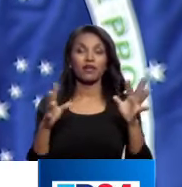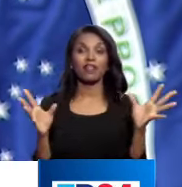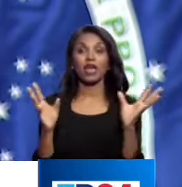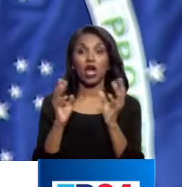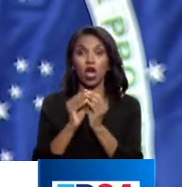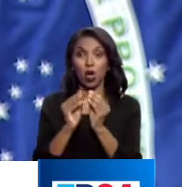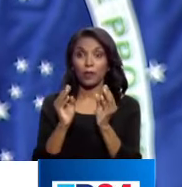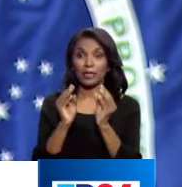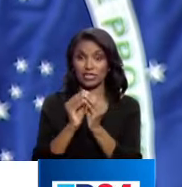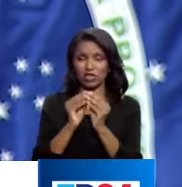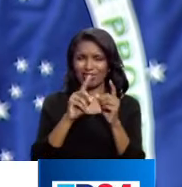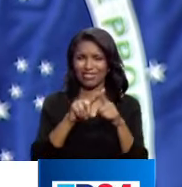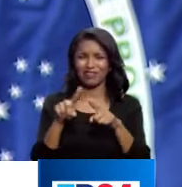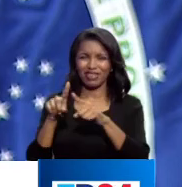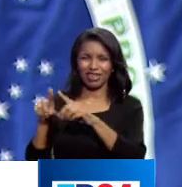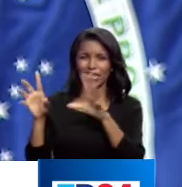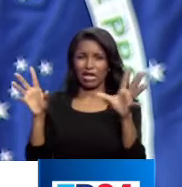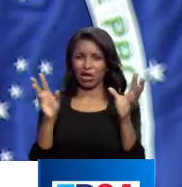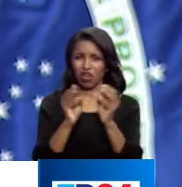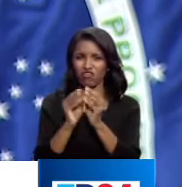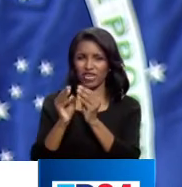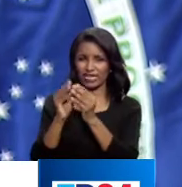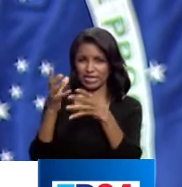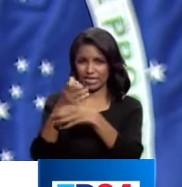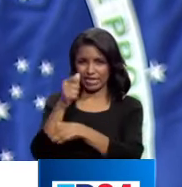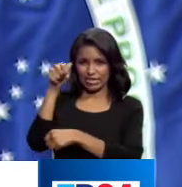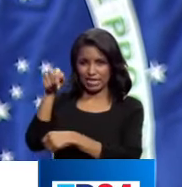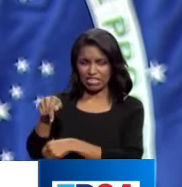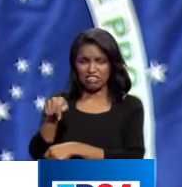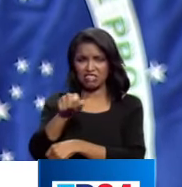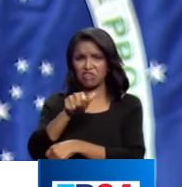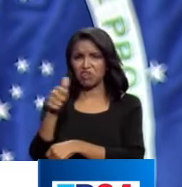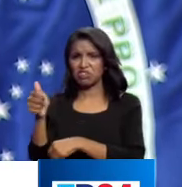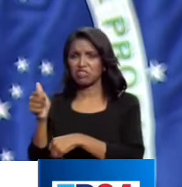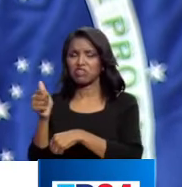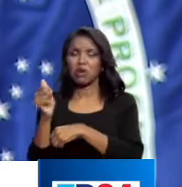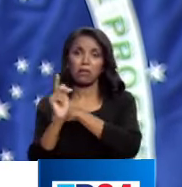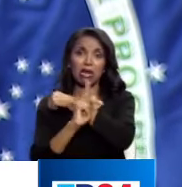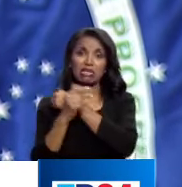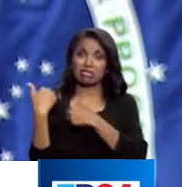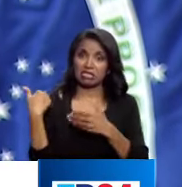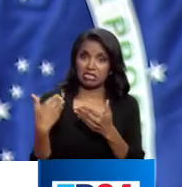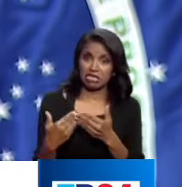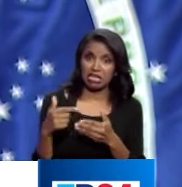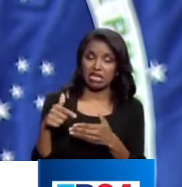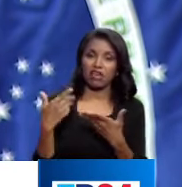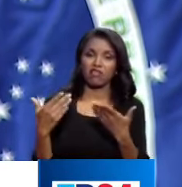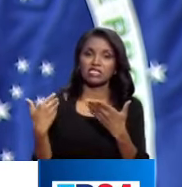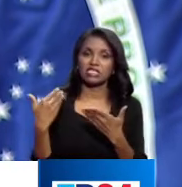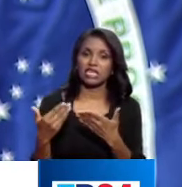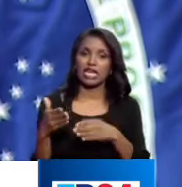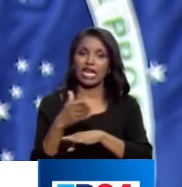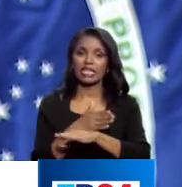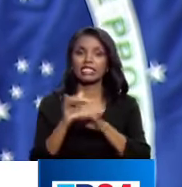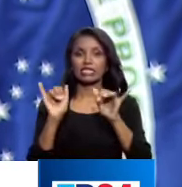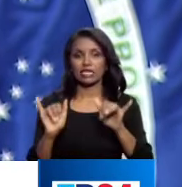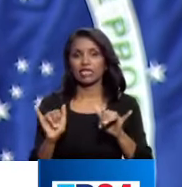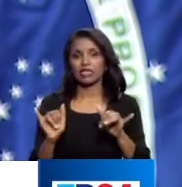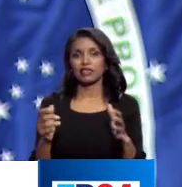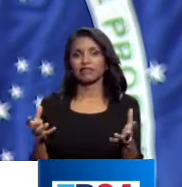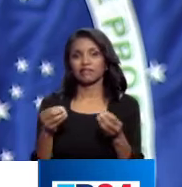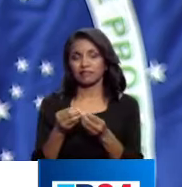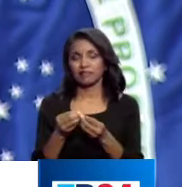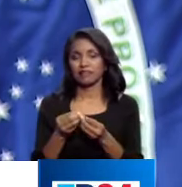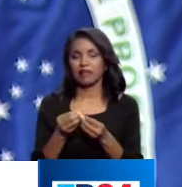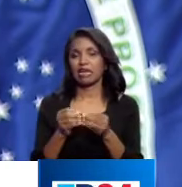ha demostrado, de acuerdo a las estadísticas que maneja PromTour, de que es un turismo que llega antes, se queda después y genera muchas más noches